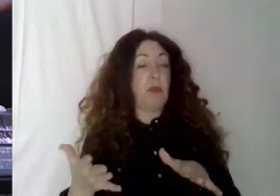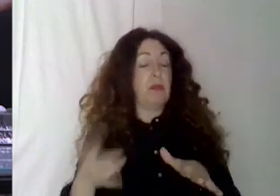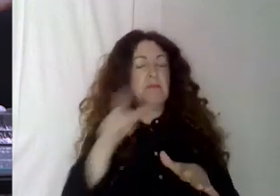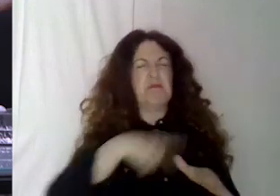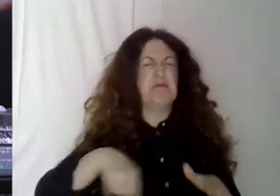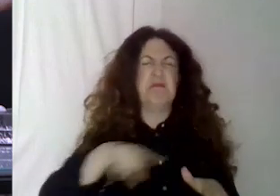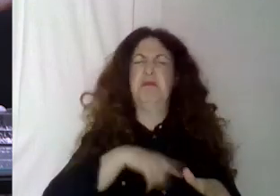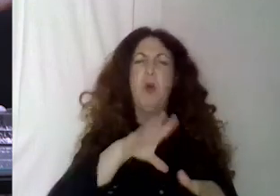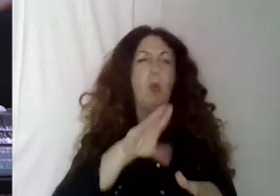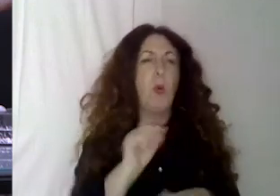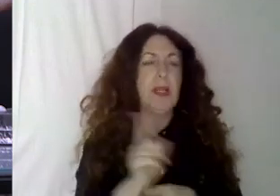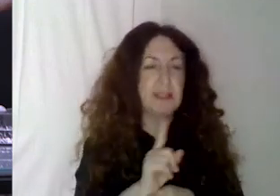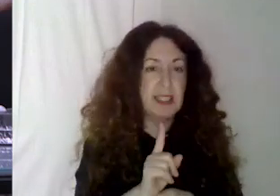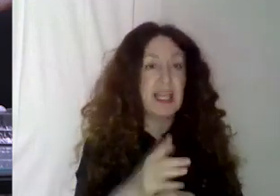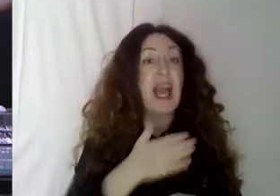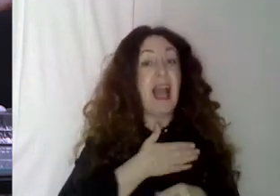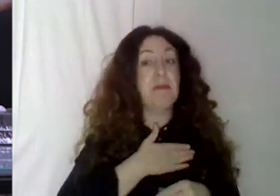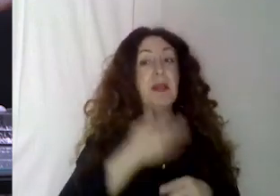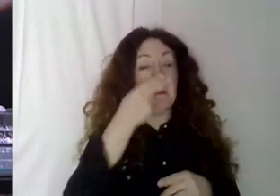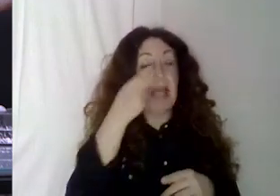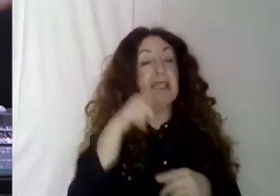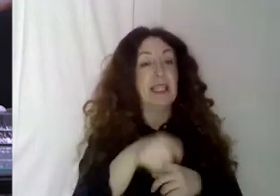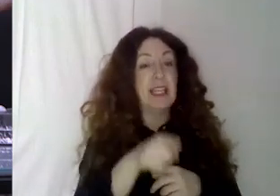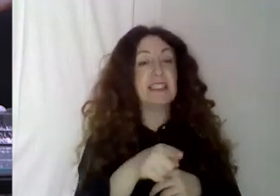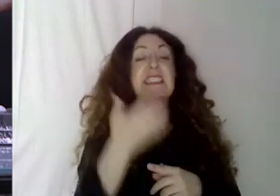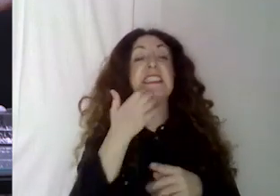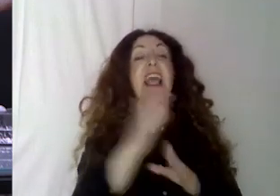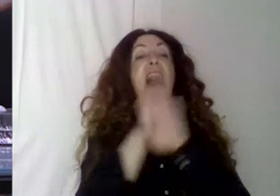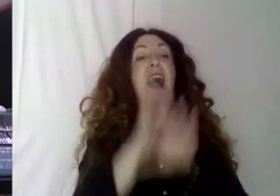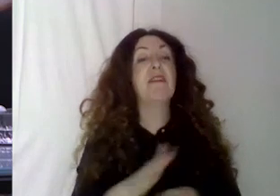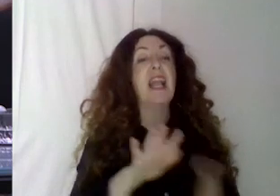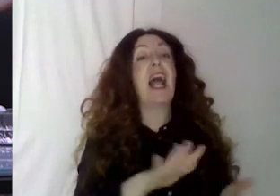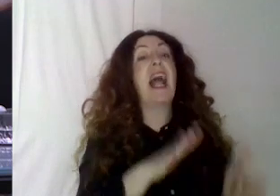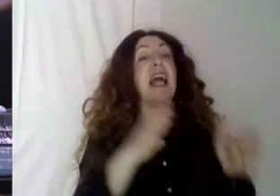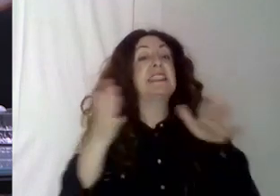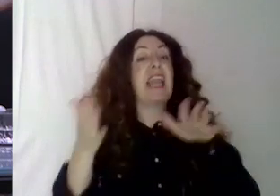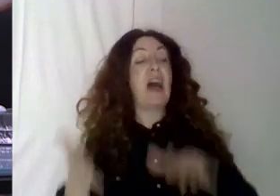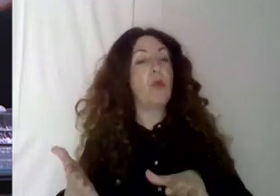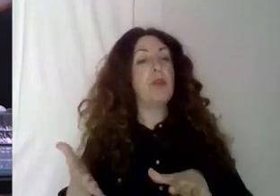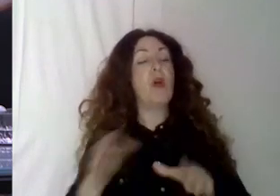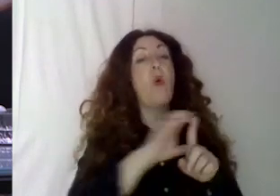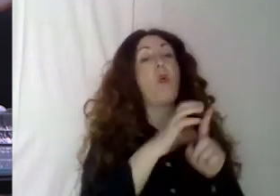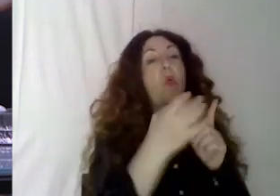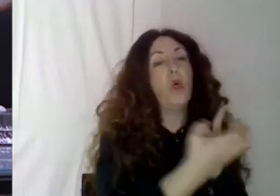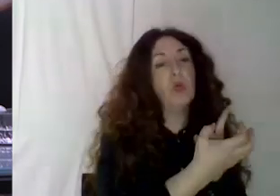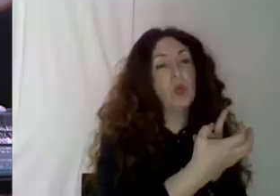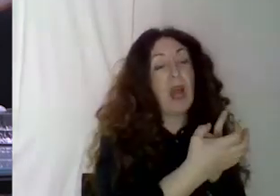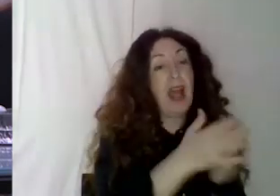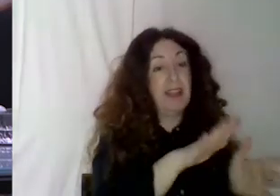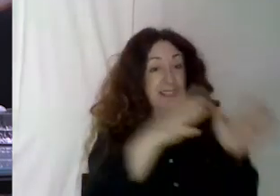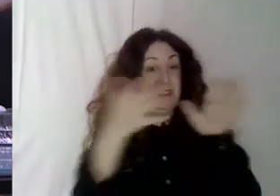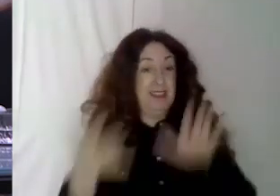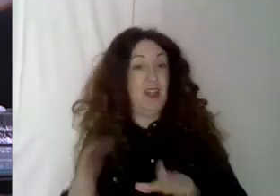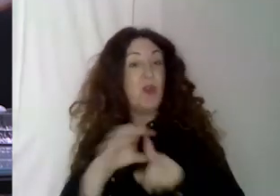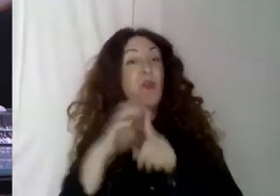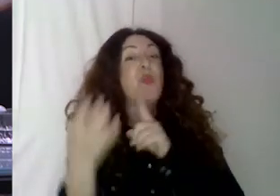arte, ¿cómo se traduce eso en su obra? Cuando estoy hablando básicamente de Caravaggio, pero bueno, mi colega también hablaba muy bellamente